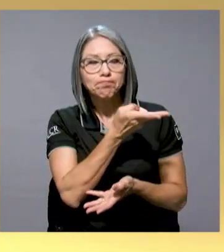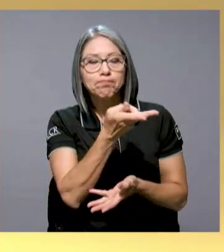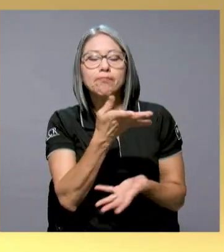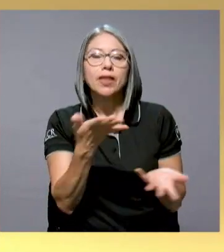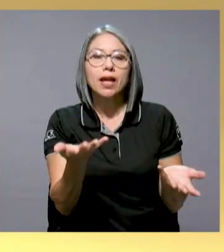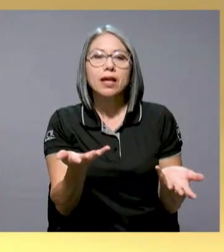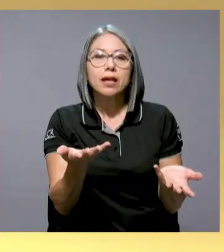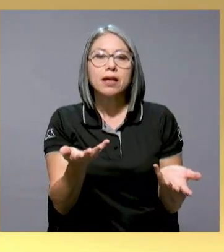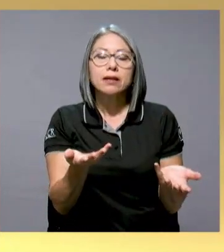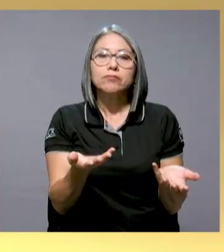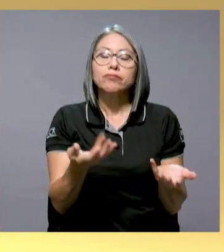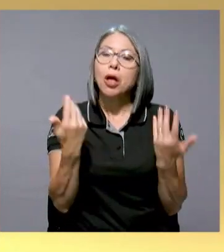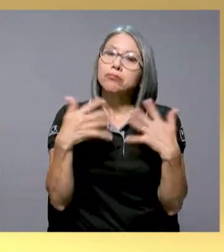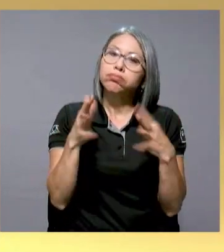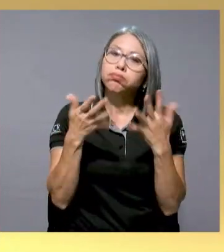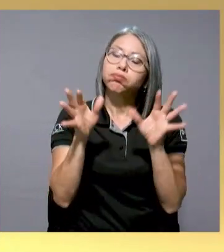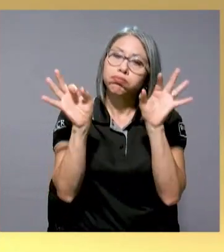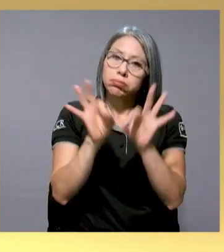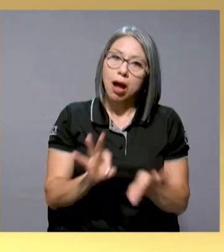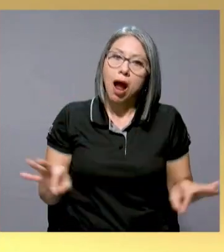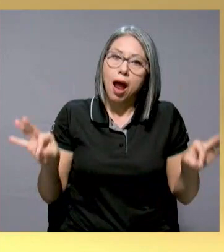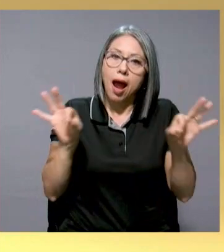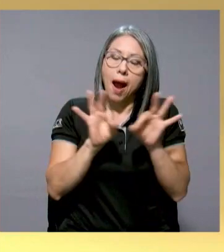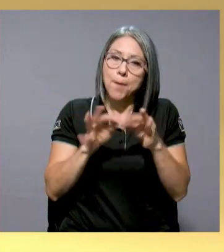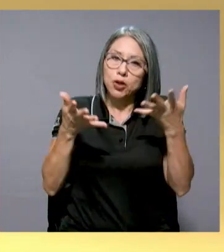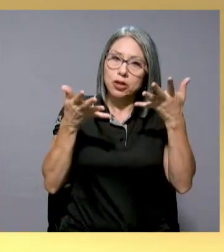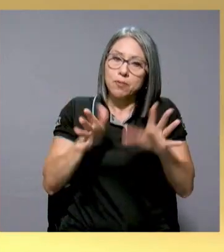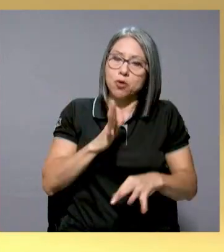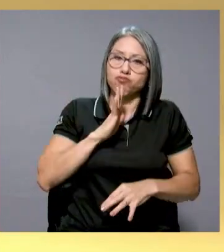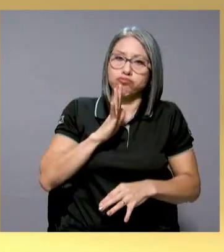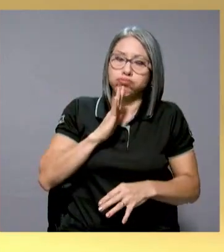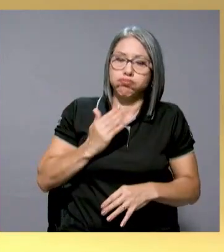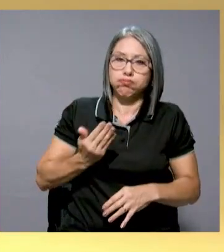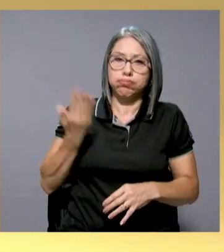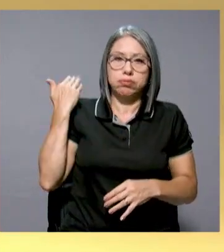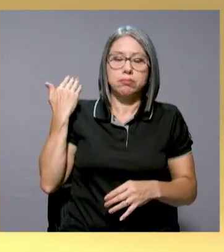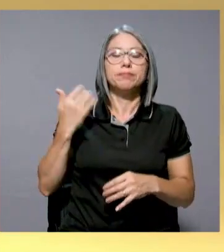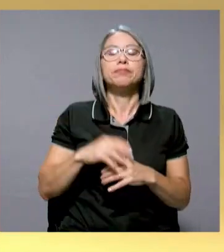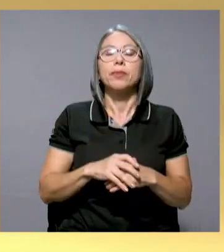siendo tan importante como es, y ya lo destacamos en el segmento anterior,